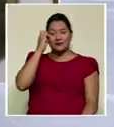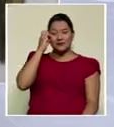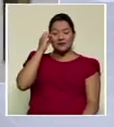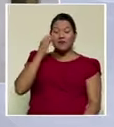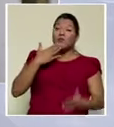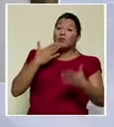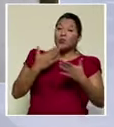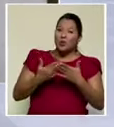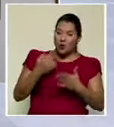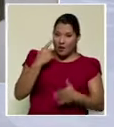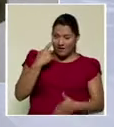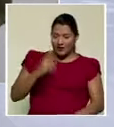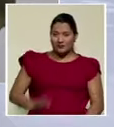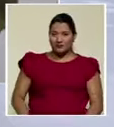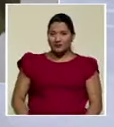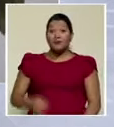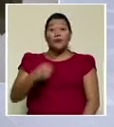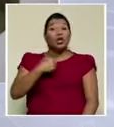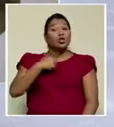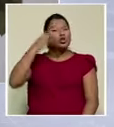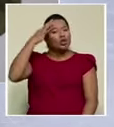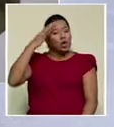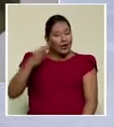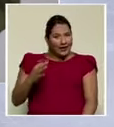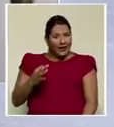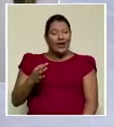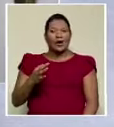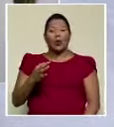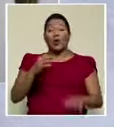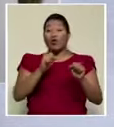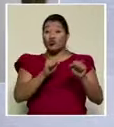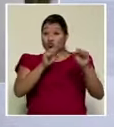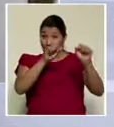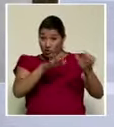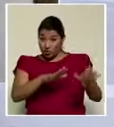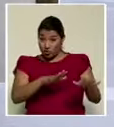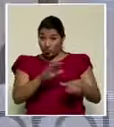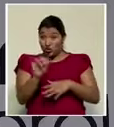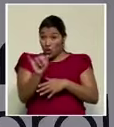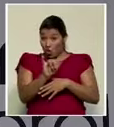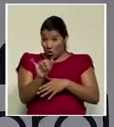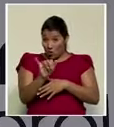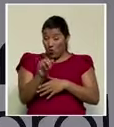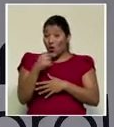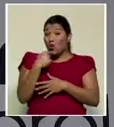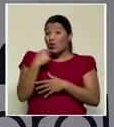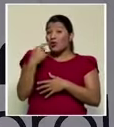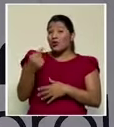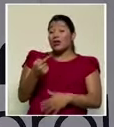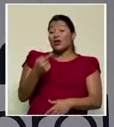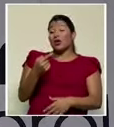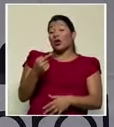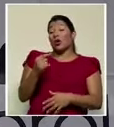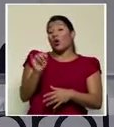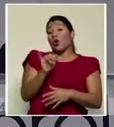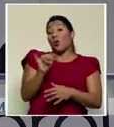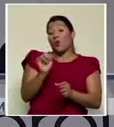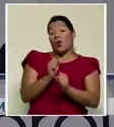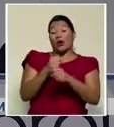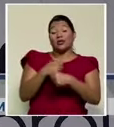vamos a ver. Yo creo que la renuncia, como la planteó el presidente del Tribunal Supremo